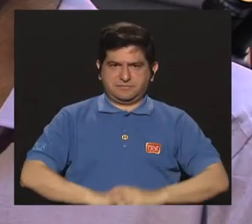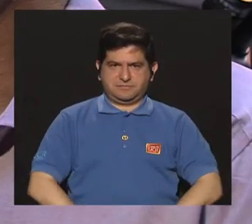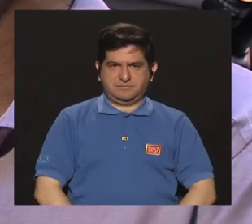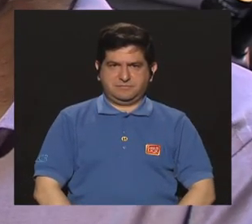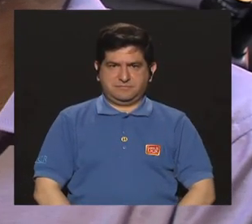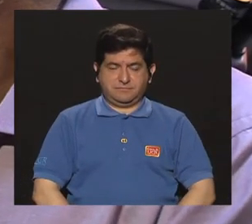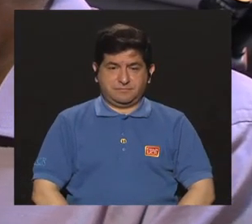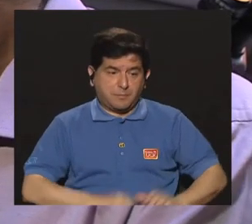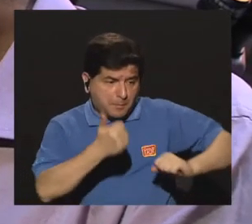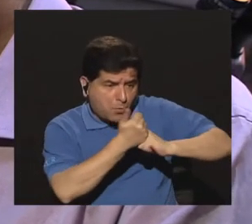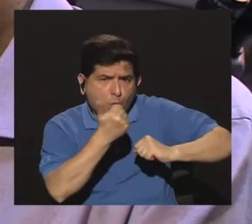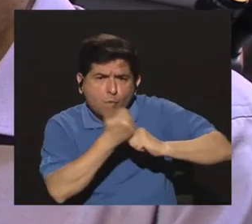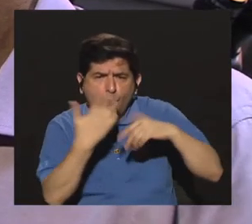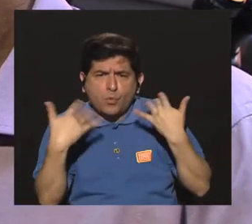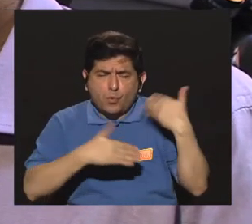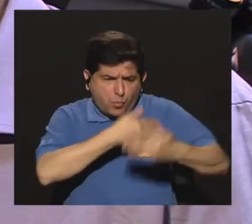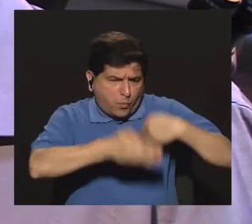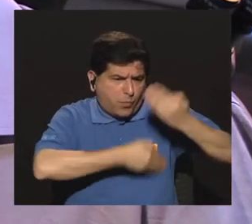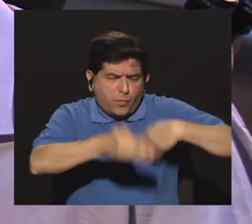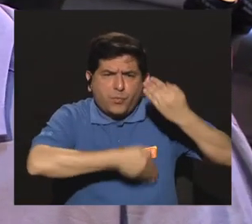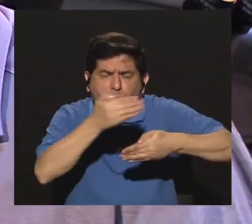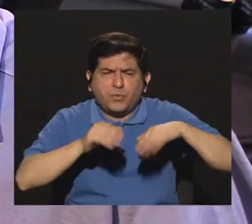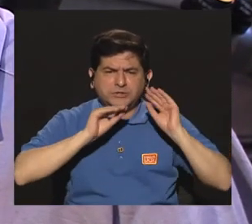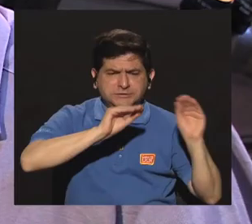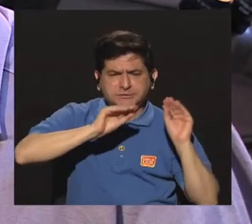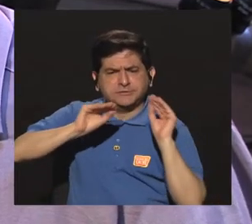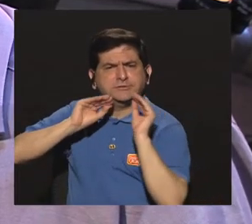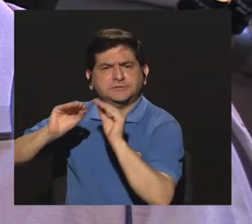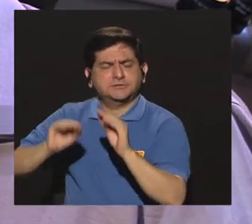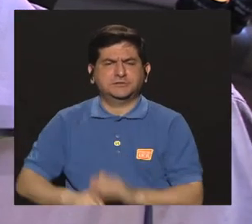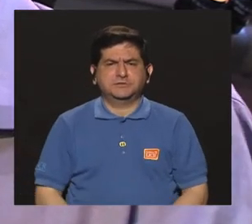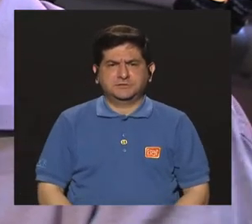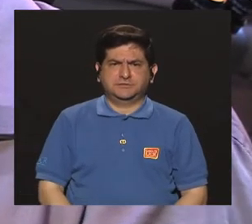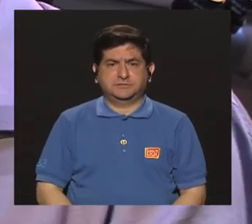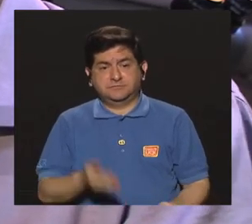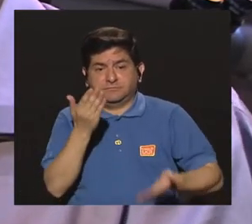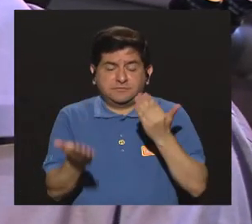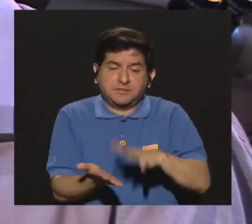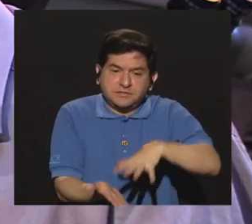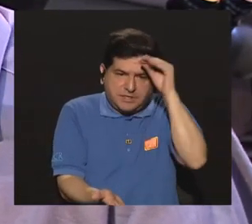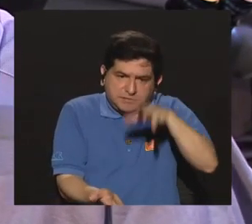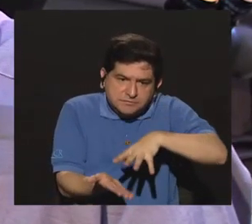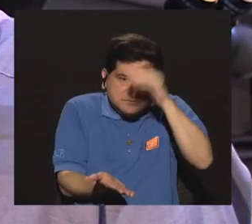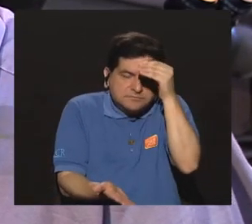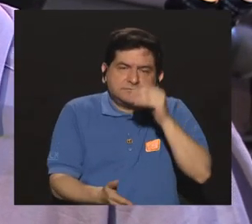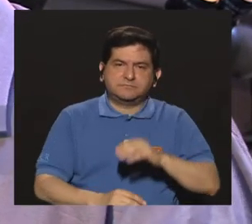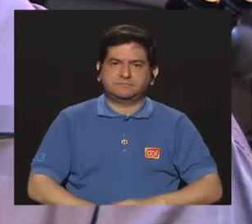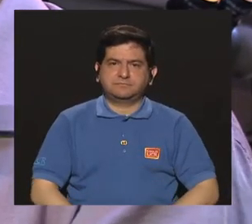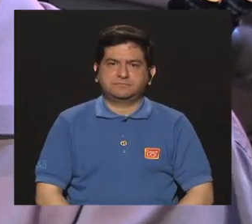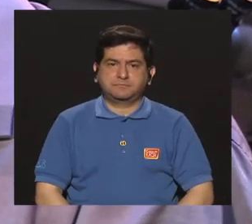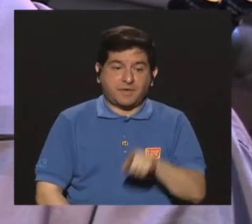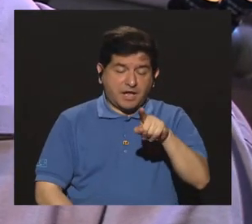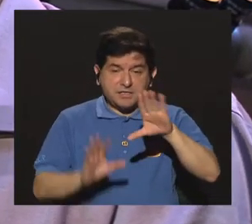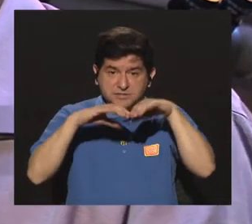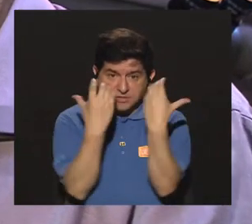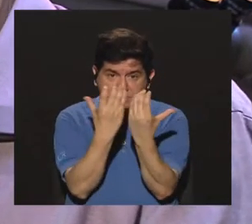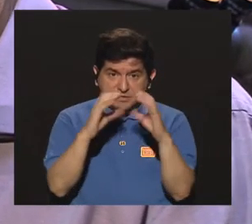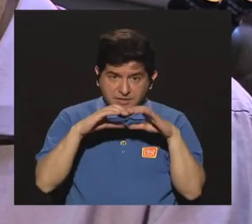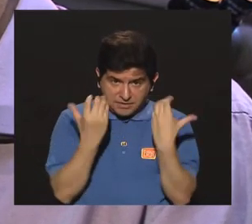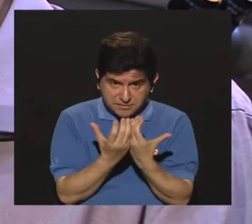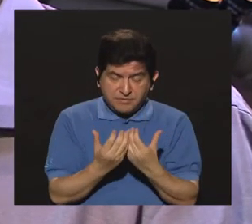además de apoyar muchísimo los procesos de docencia enseñanza-aprendizaje estas colecciones